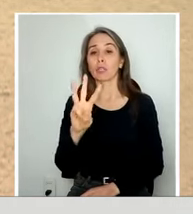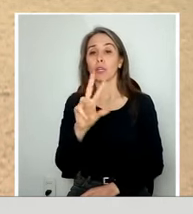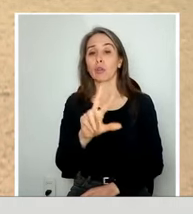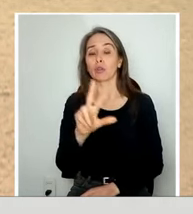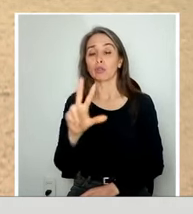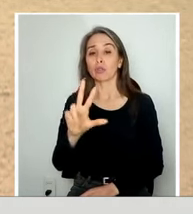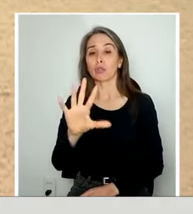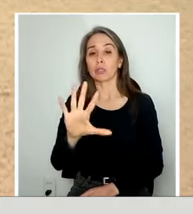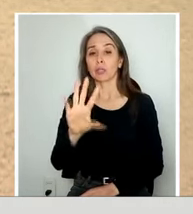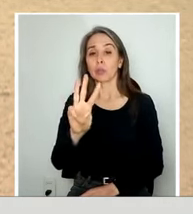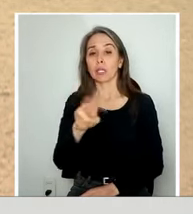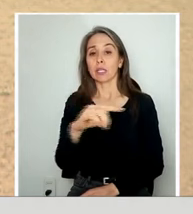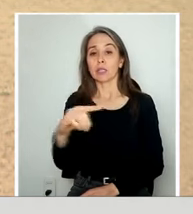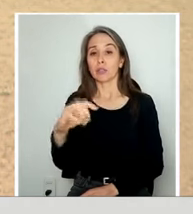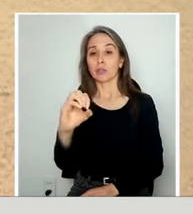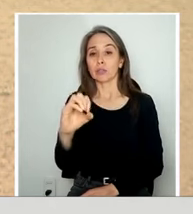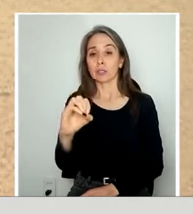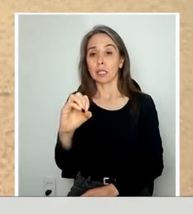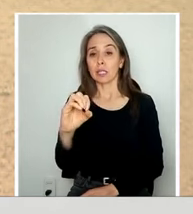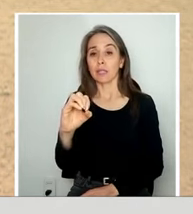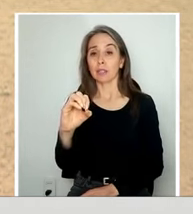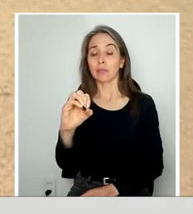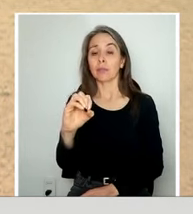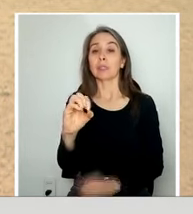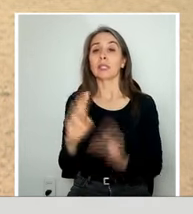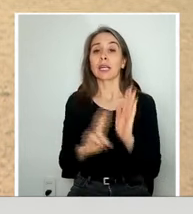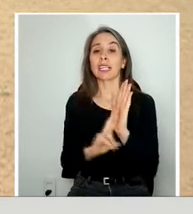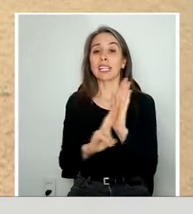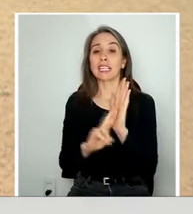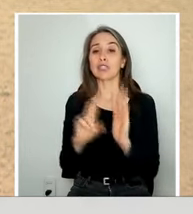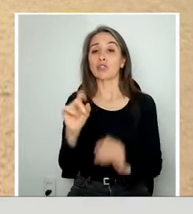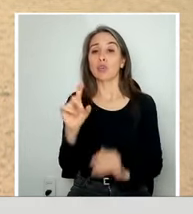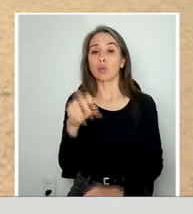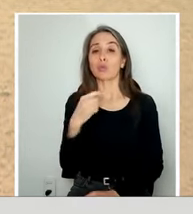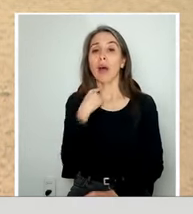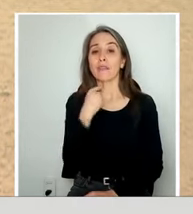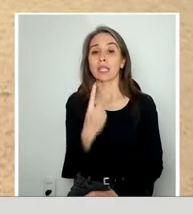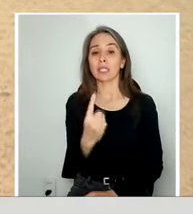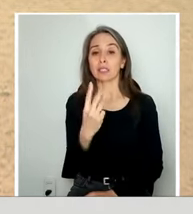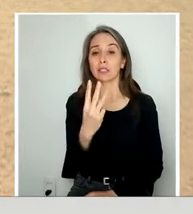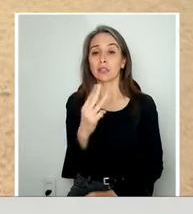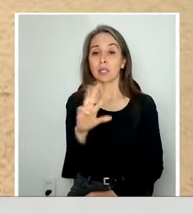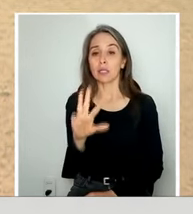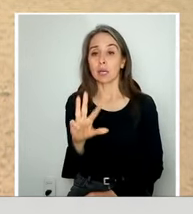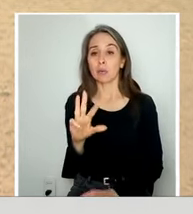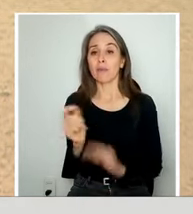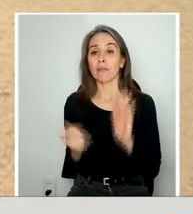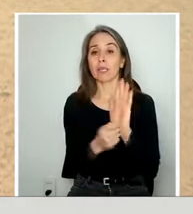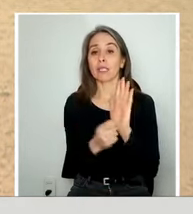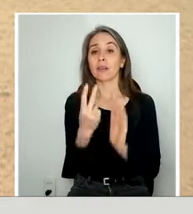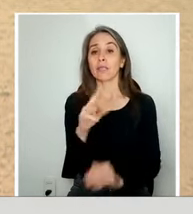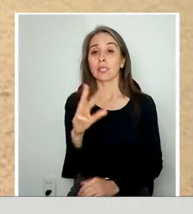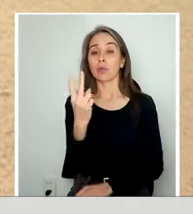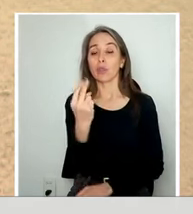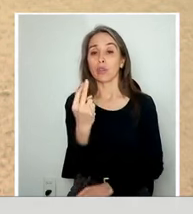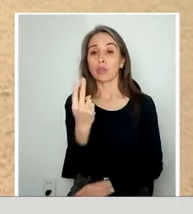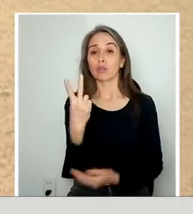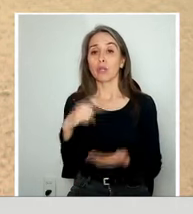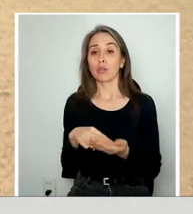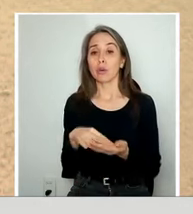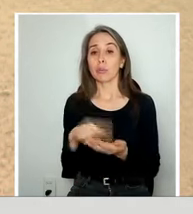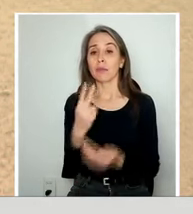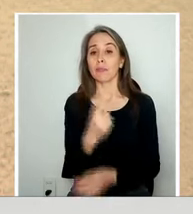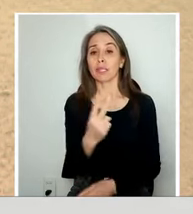4038853-0 resolución afecta número 139 del 29 del 12 del 2022